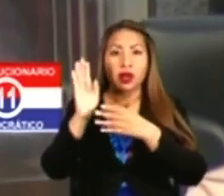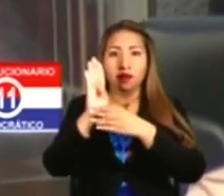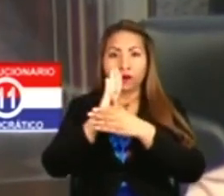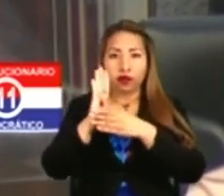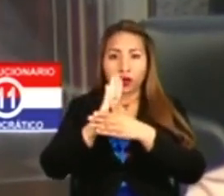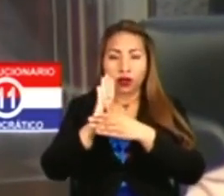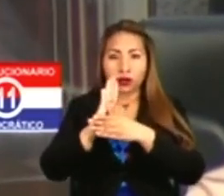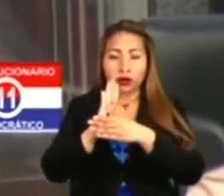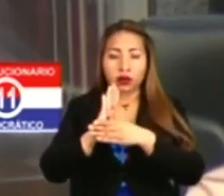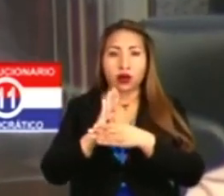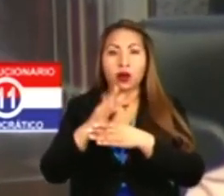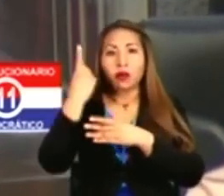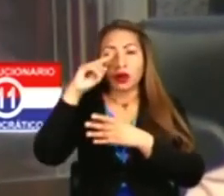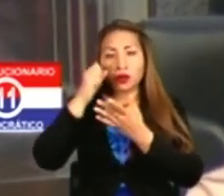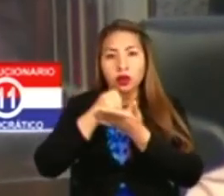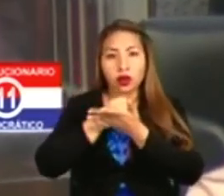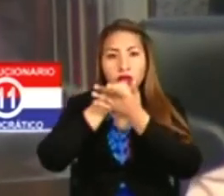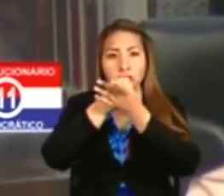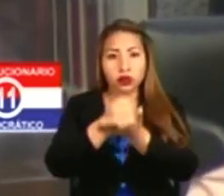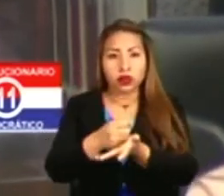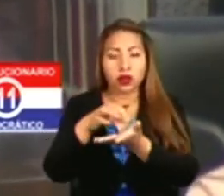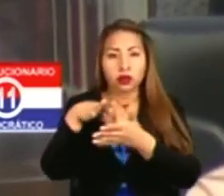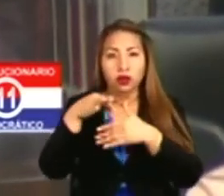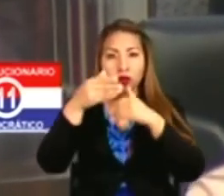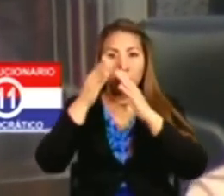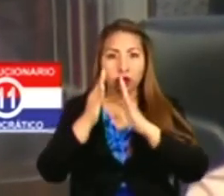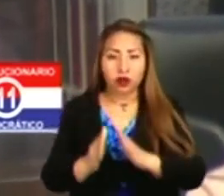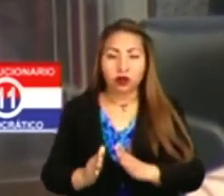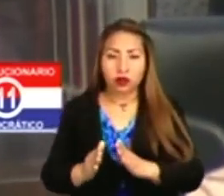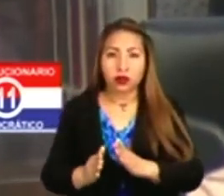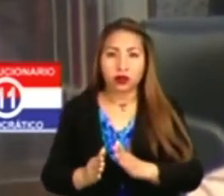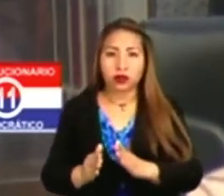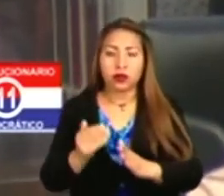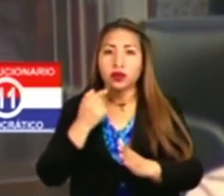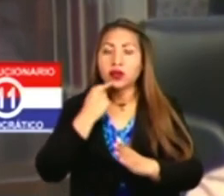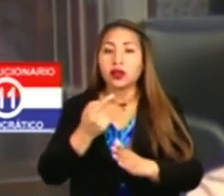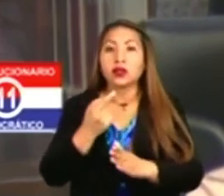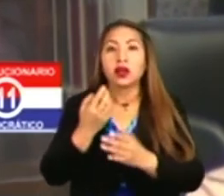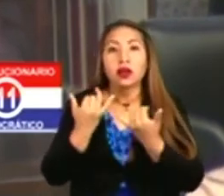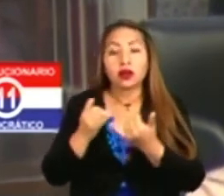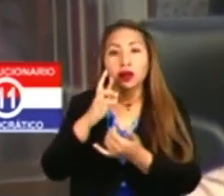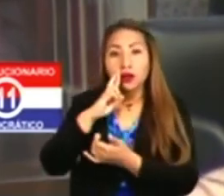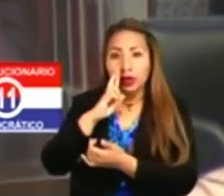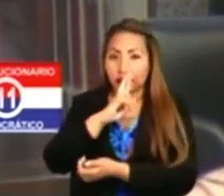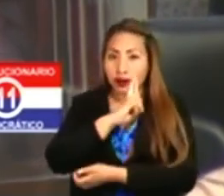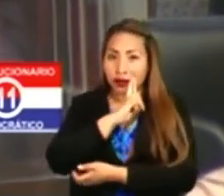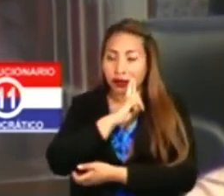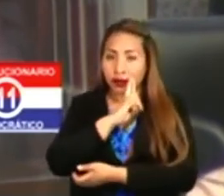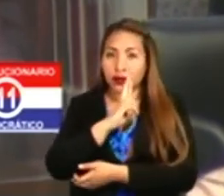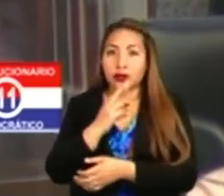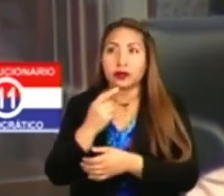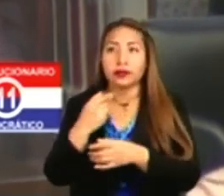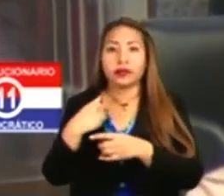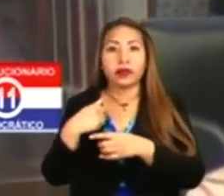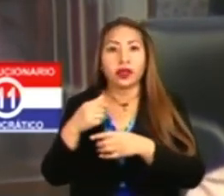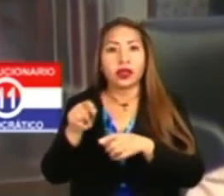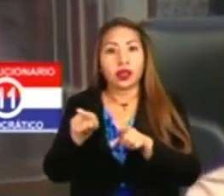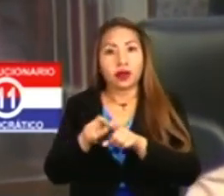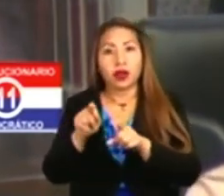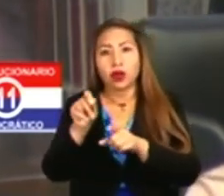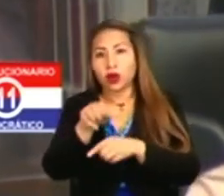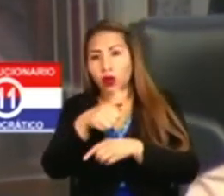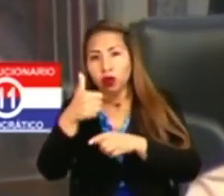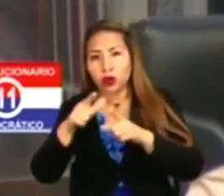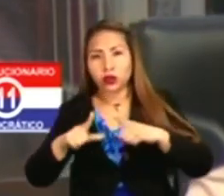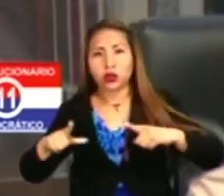En este momento los restaurantes afines y otros sectores como el turismo, la construcción, el sector